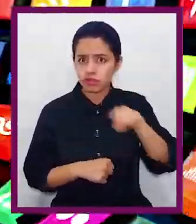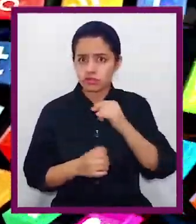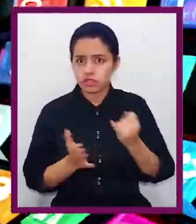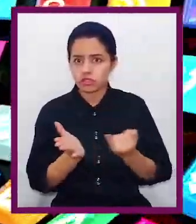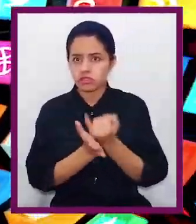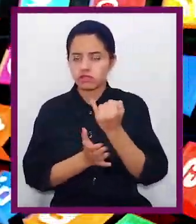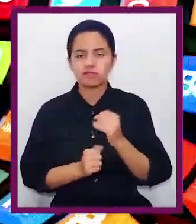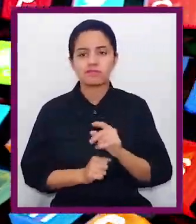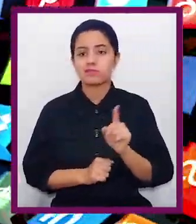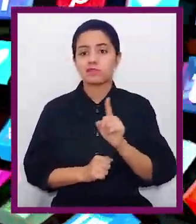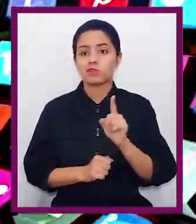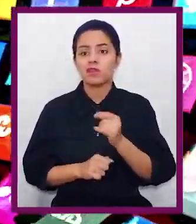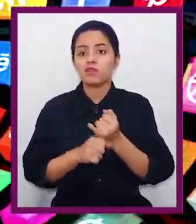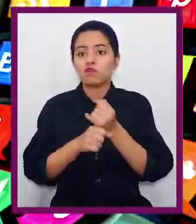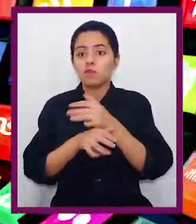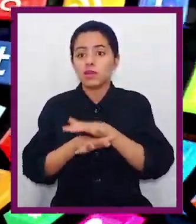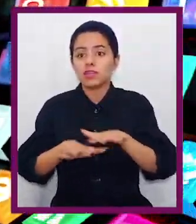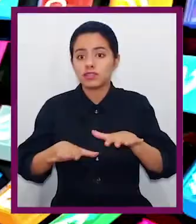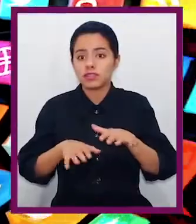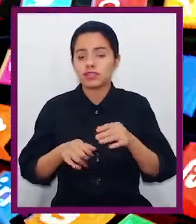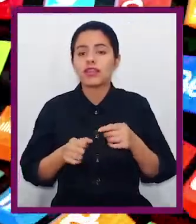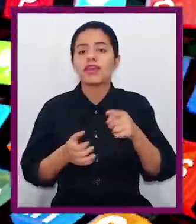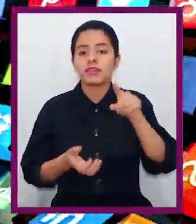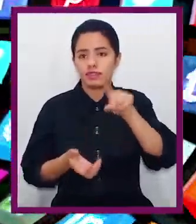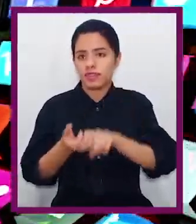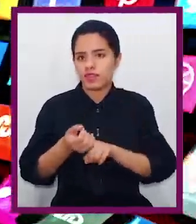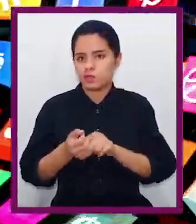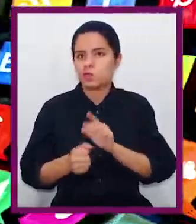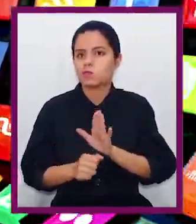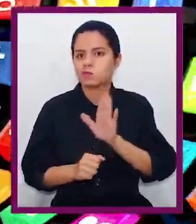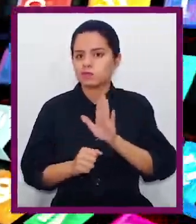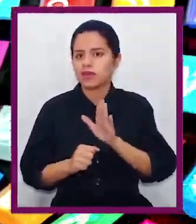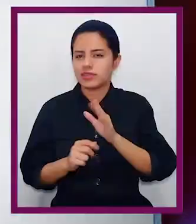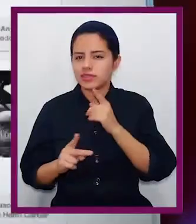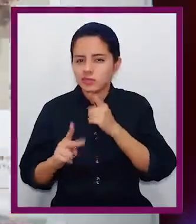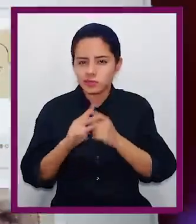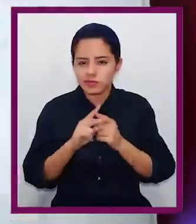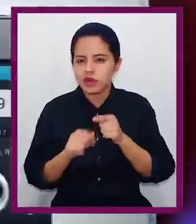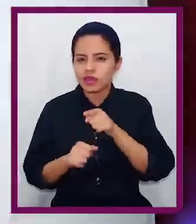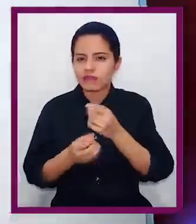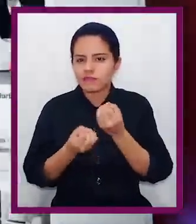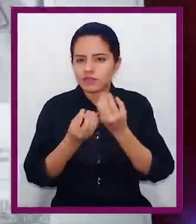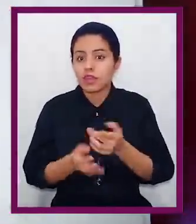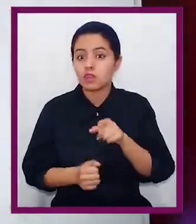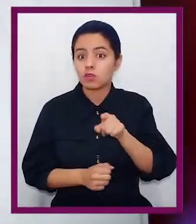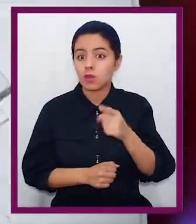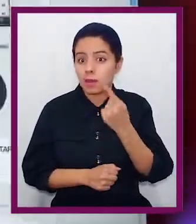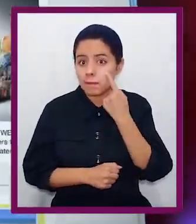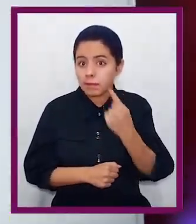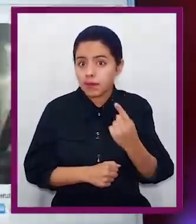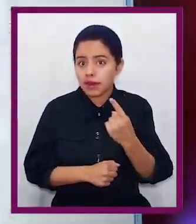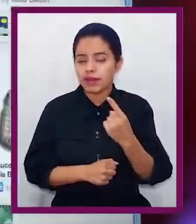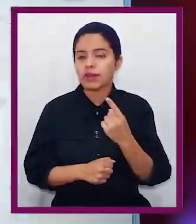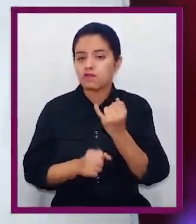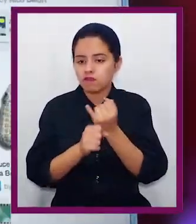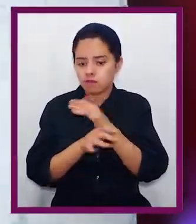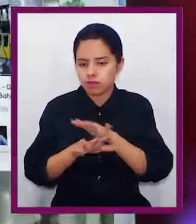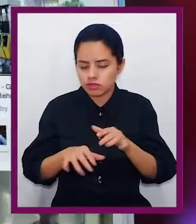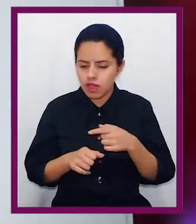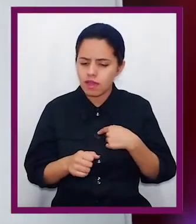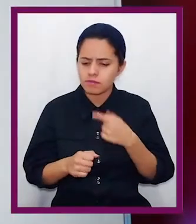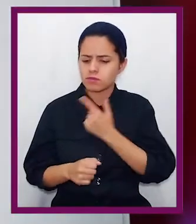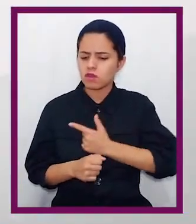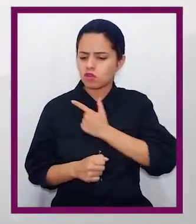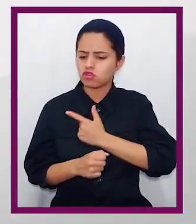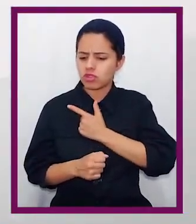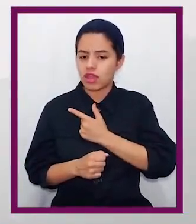ves, sino el algoritmo que genera la información que se supone que te interesa. Así es. De hecho, se alimenta de lo que ves y de las publicaciones que les